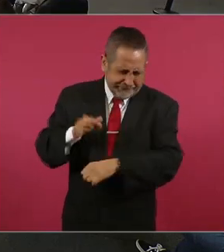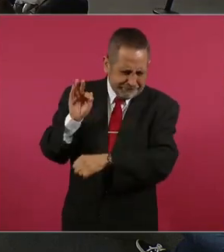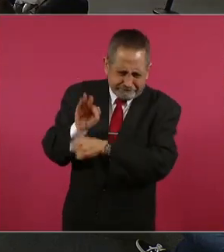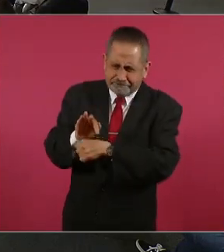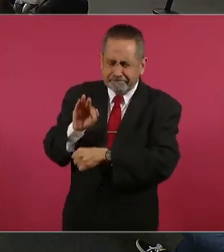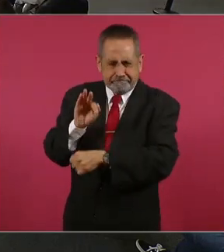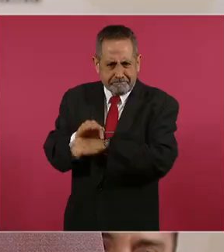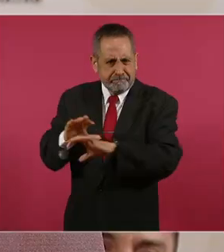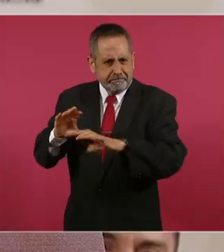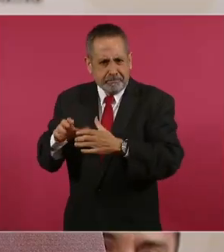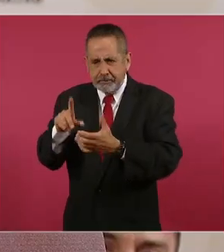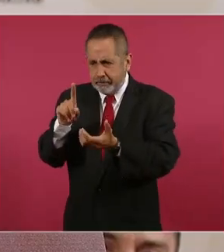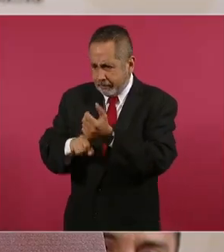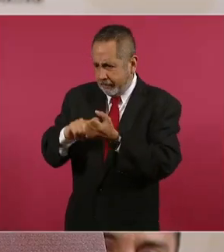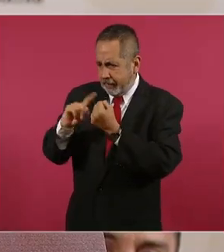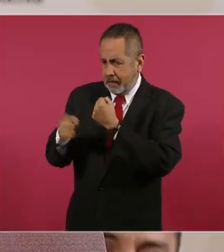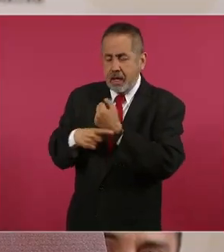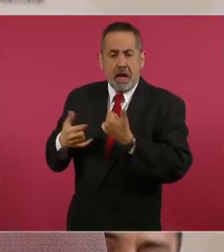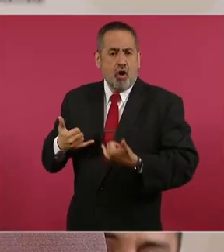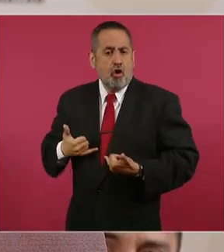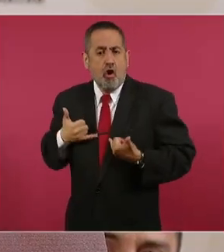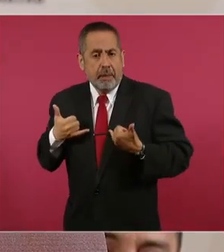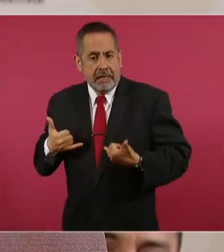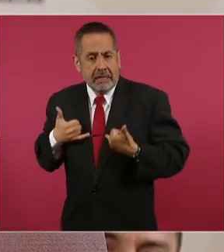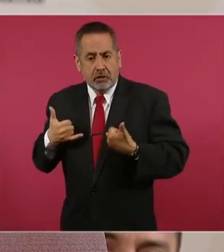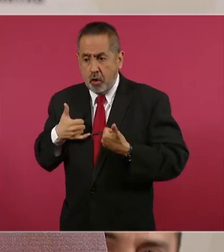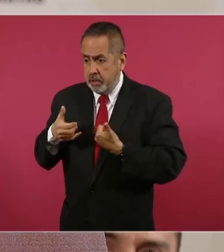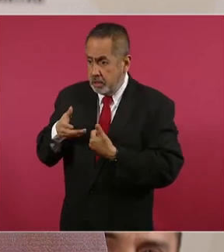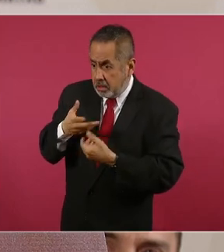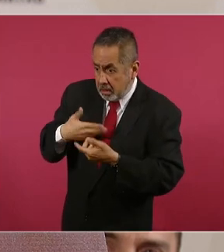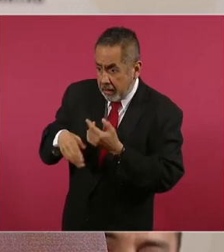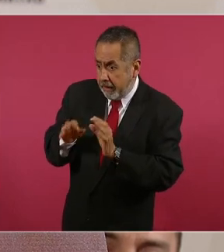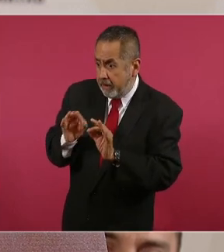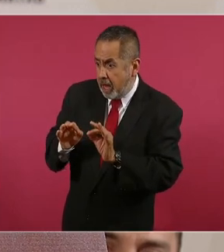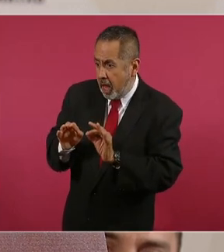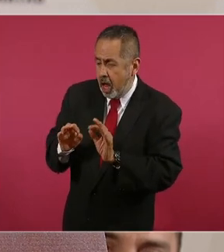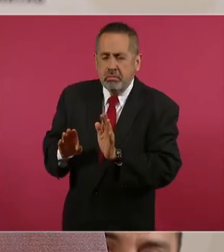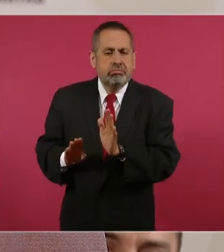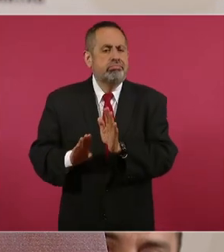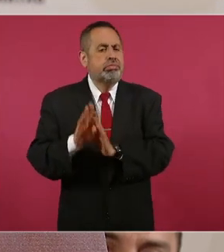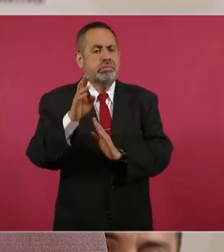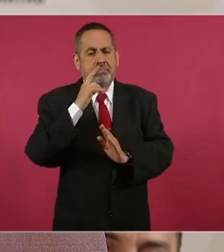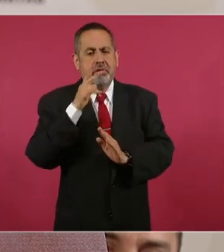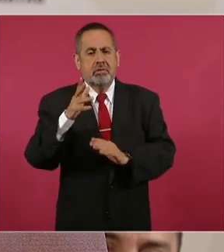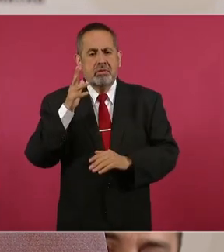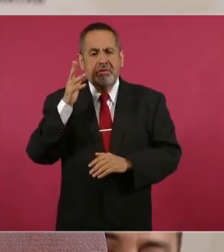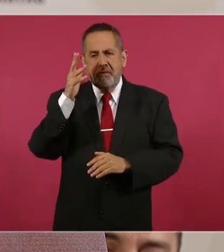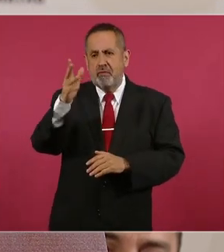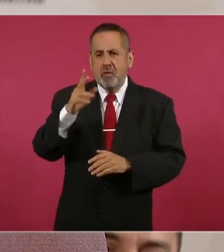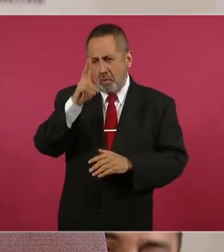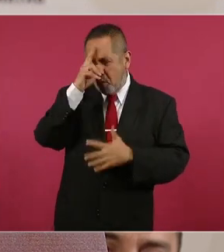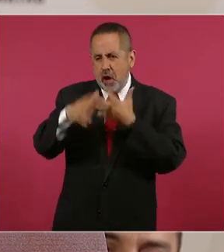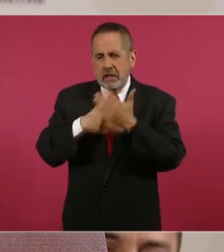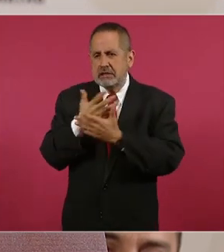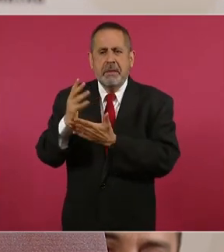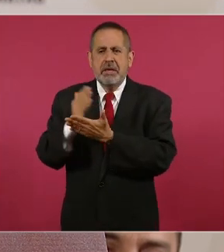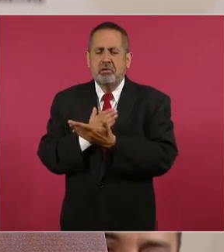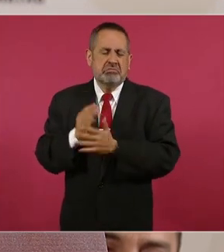que atendiendo las causas vamos a poder resolver el flagelo de la violencia?